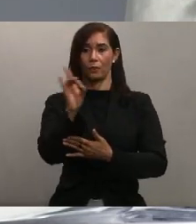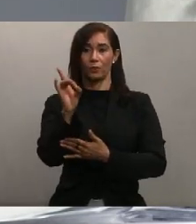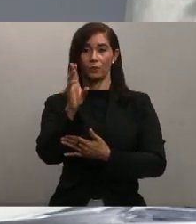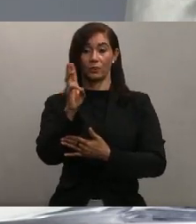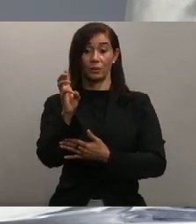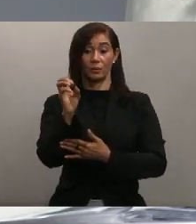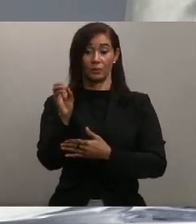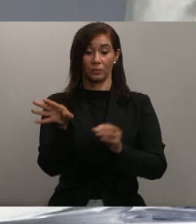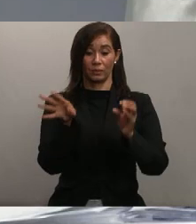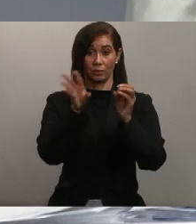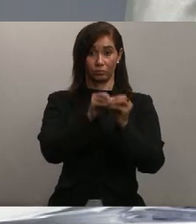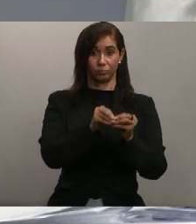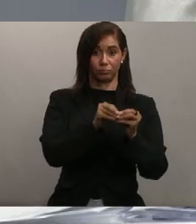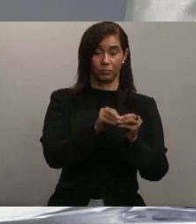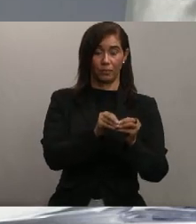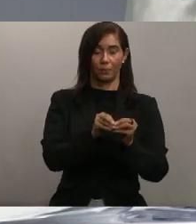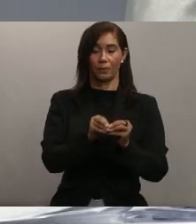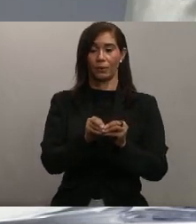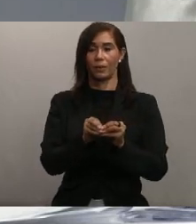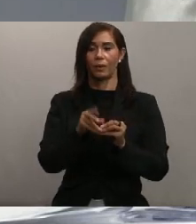860 acumulados,